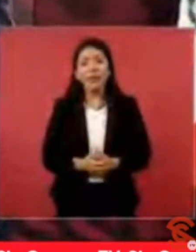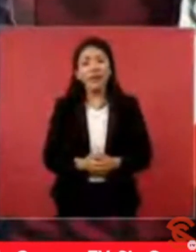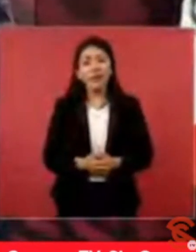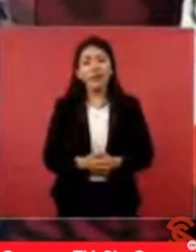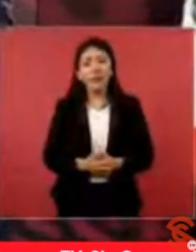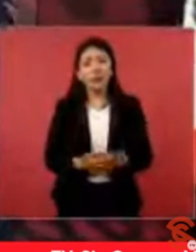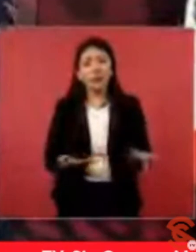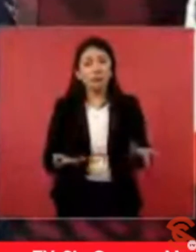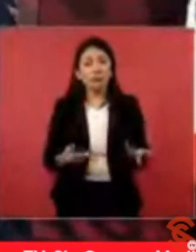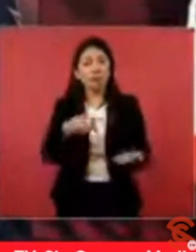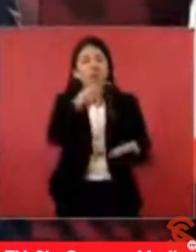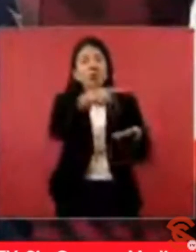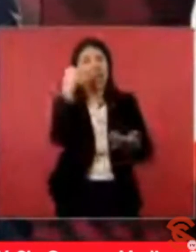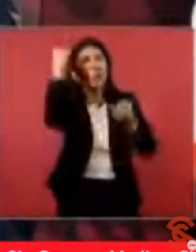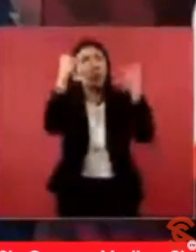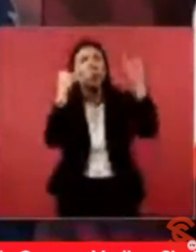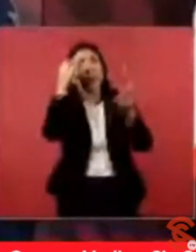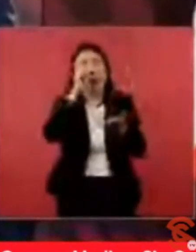Todo lo inventa,